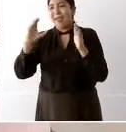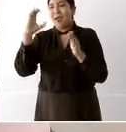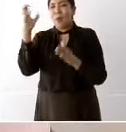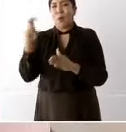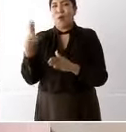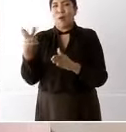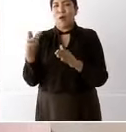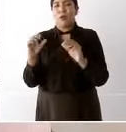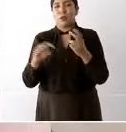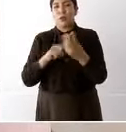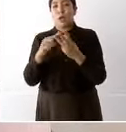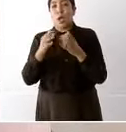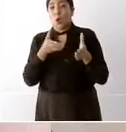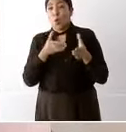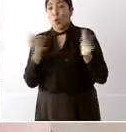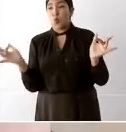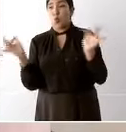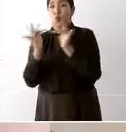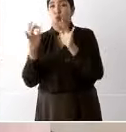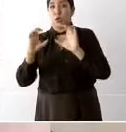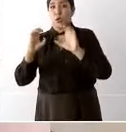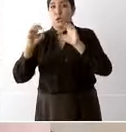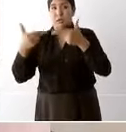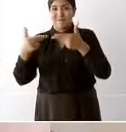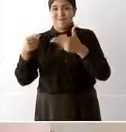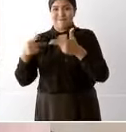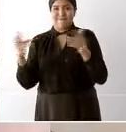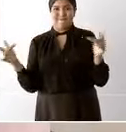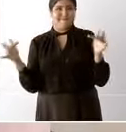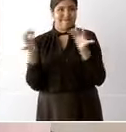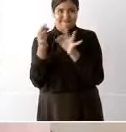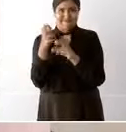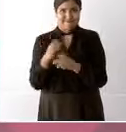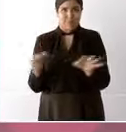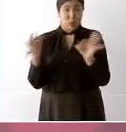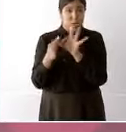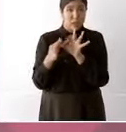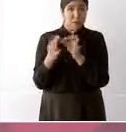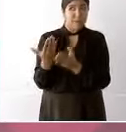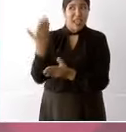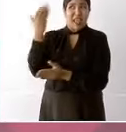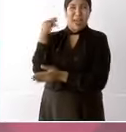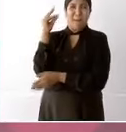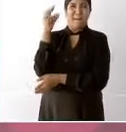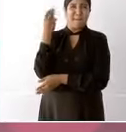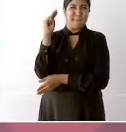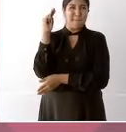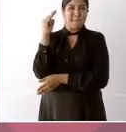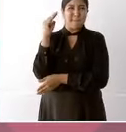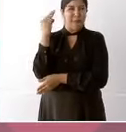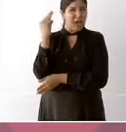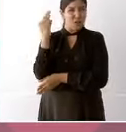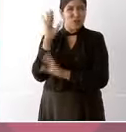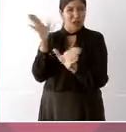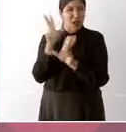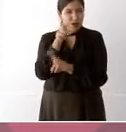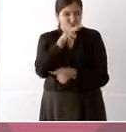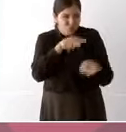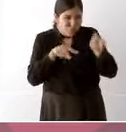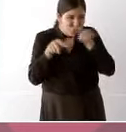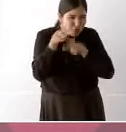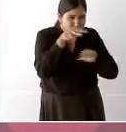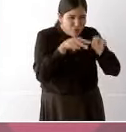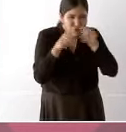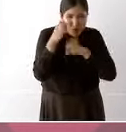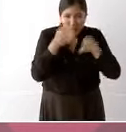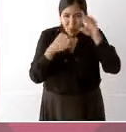pasado 27 de mayo se llevó a cabo la licitación, pero se dio el fallo por el procedimiento,